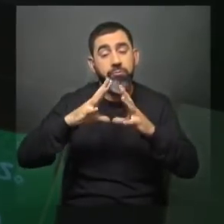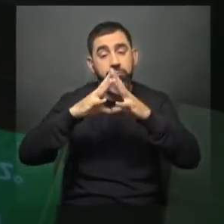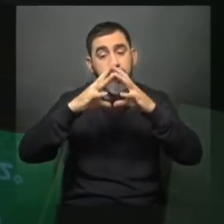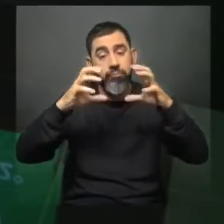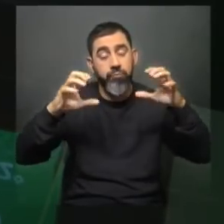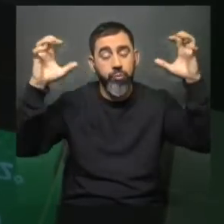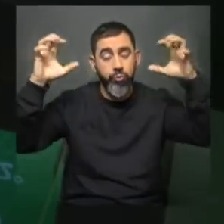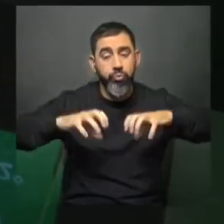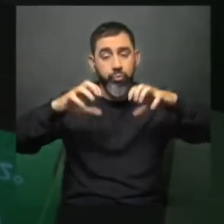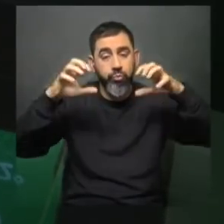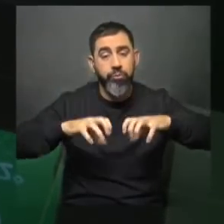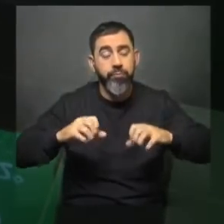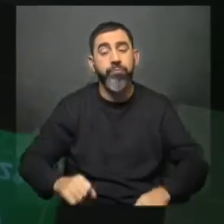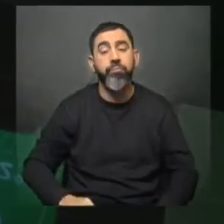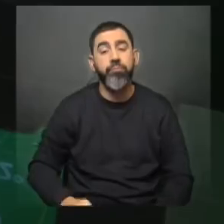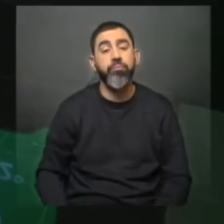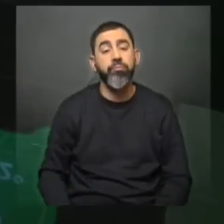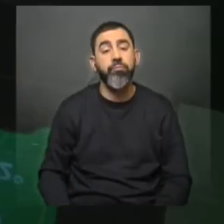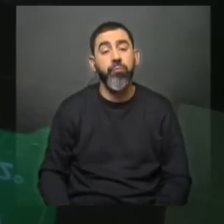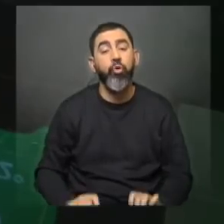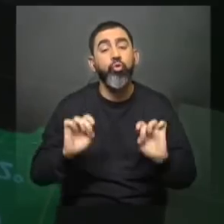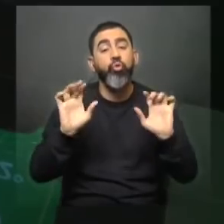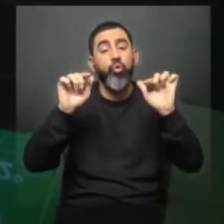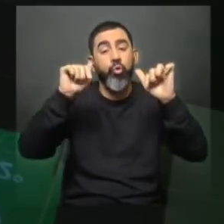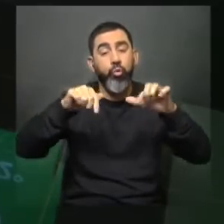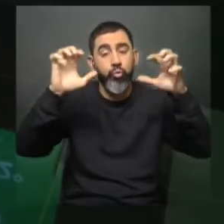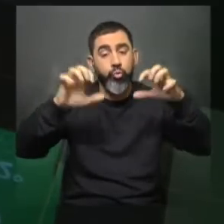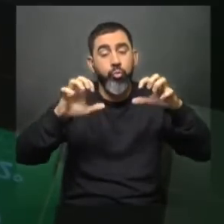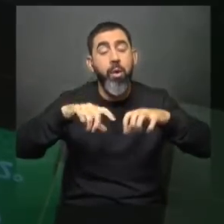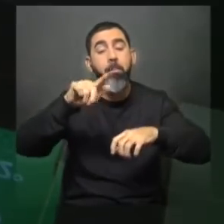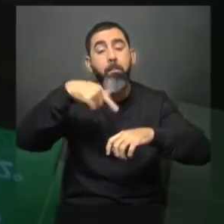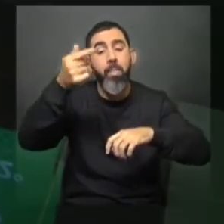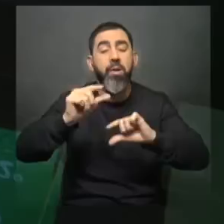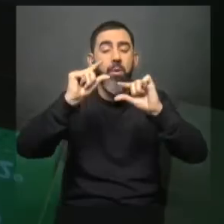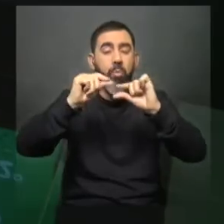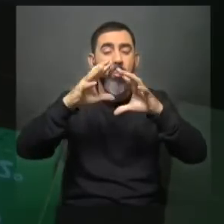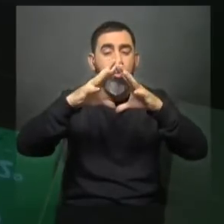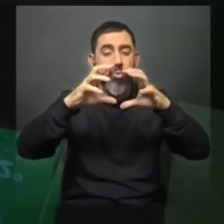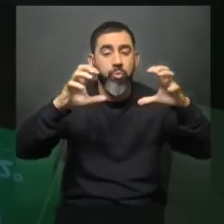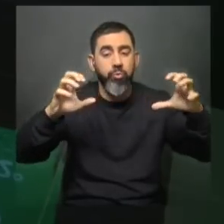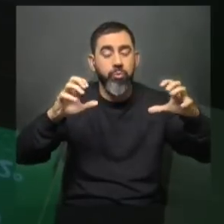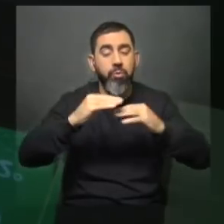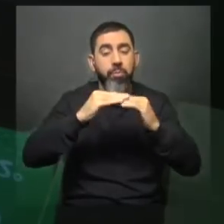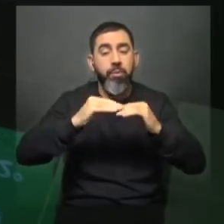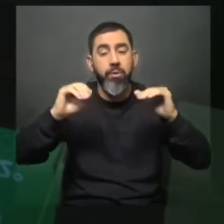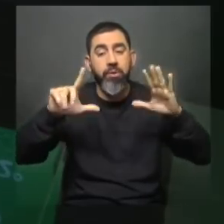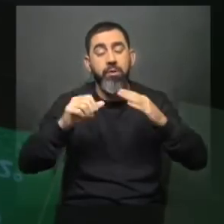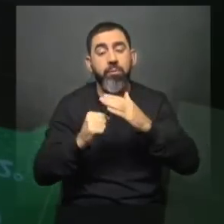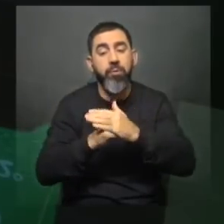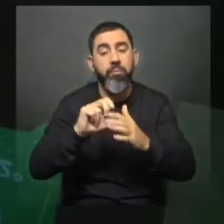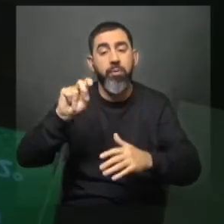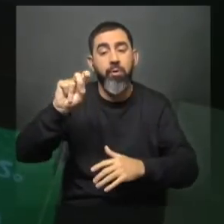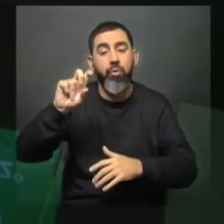cubierto imprescinditaciones en la jornada y van a ser para hoy las precipitaciones porque mañana el cielo estará algo nuboso las temperaturas extremas para el área